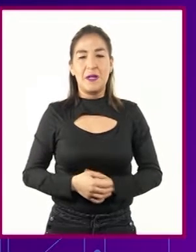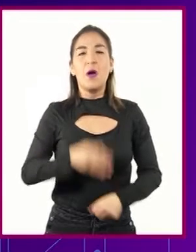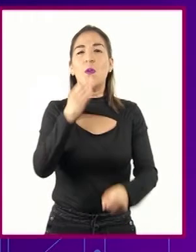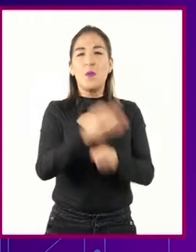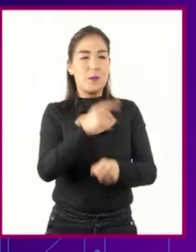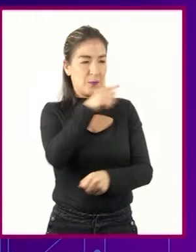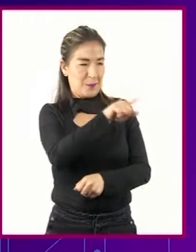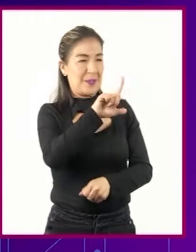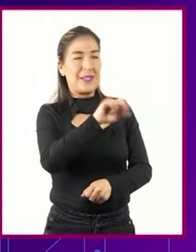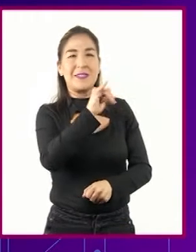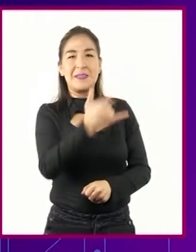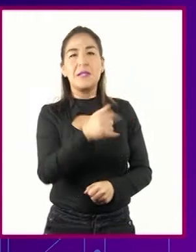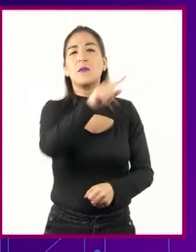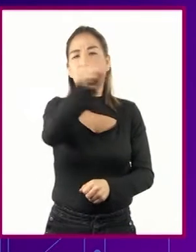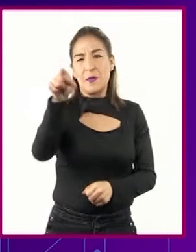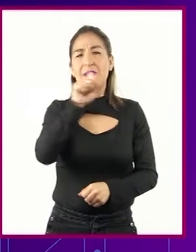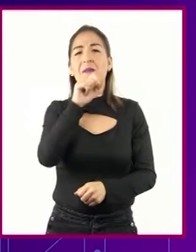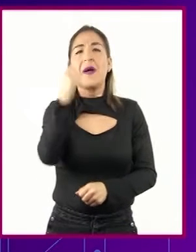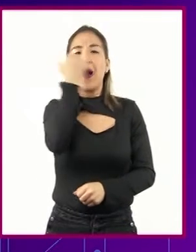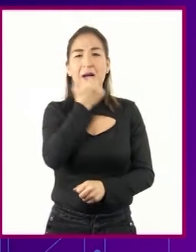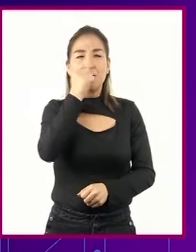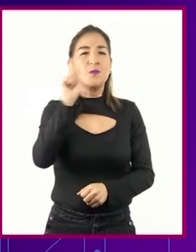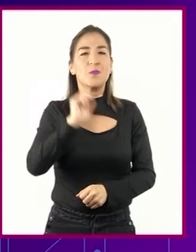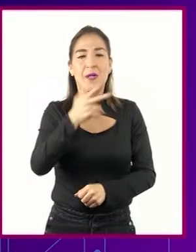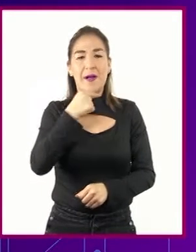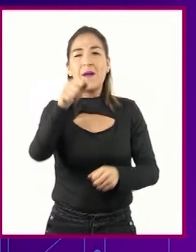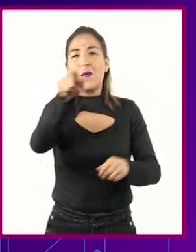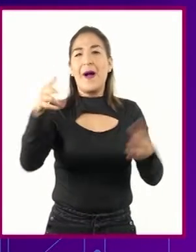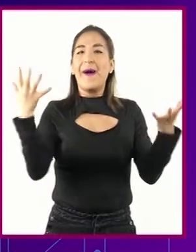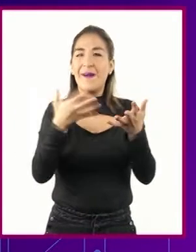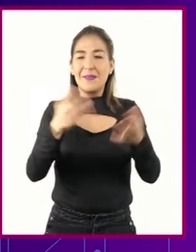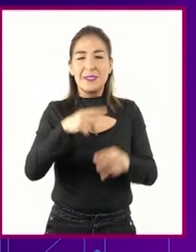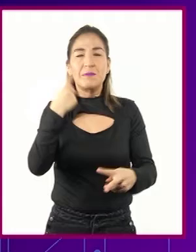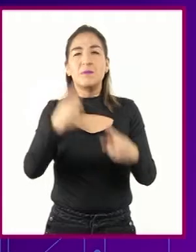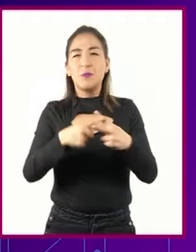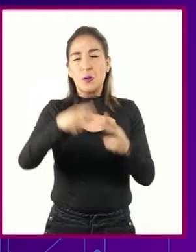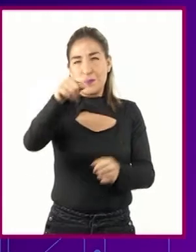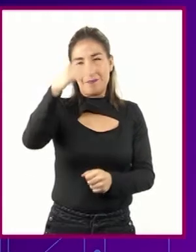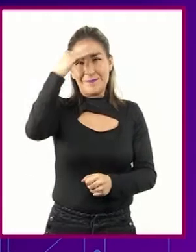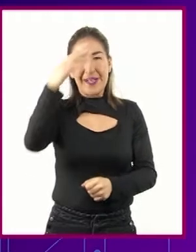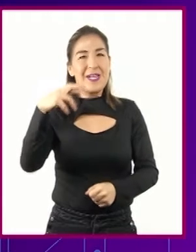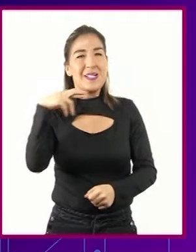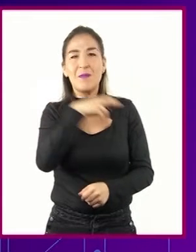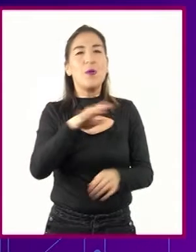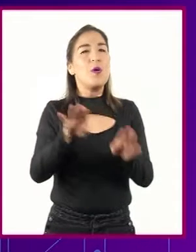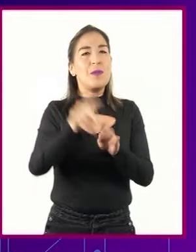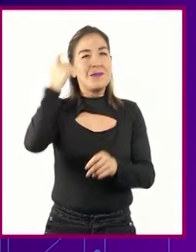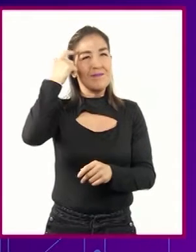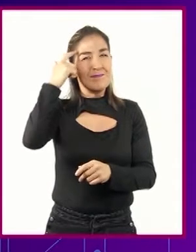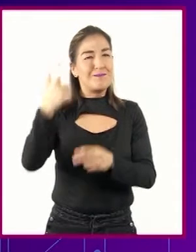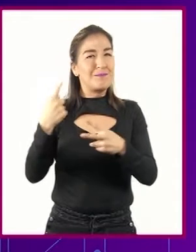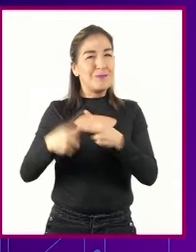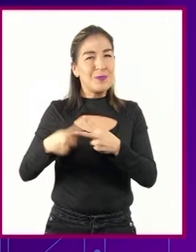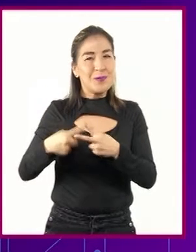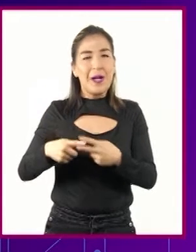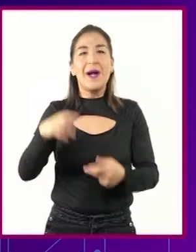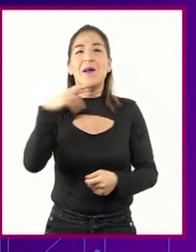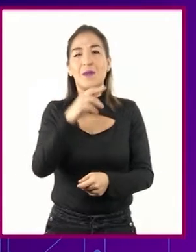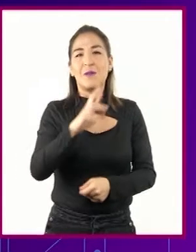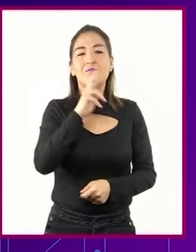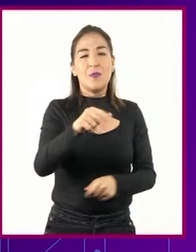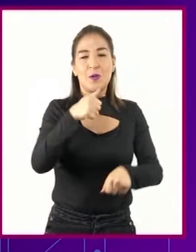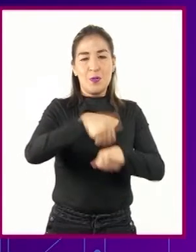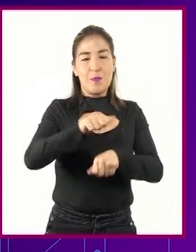invito a ti y a las alumnas y alumnos a que realicen un cálculo mental rápido y me indiquen cuál es el resultado de la operación